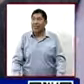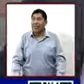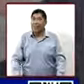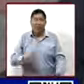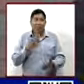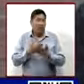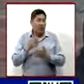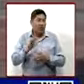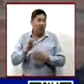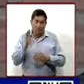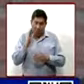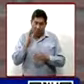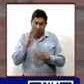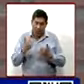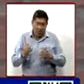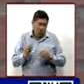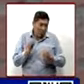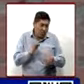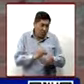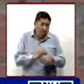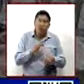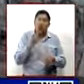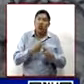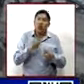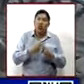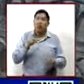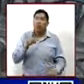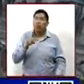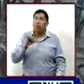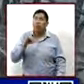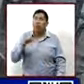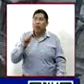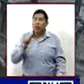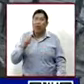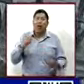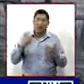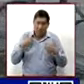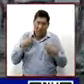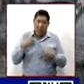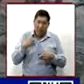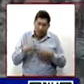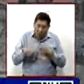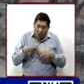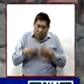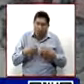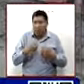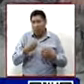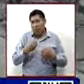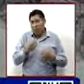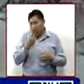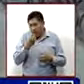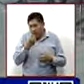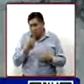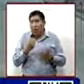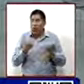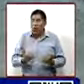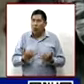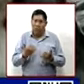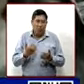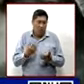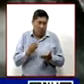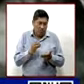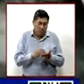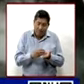Bueno, la mamá, de hecho, hoy día ha sido bautizada con el nombre de Lía, que ya tiene deficiencias nutricionales, y es por eso que hoy día hemos comprado